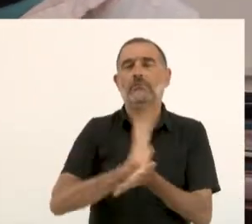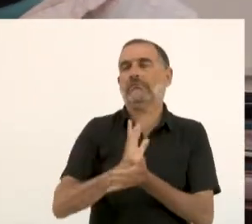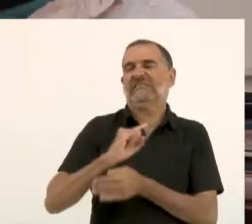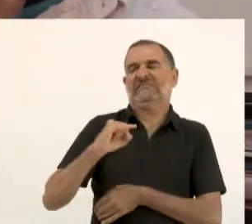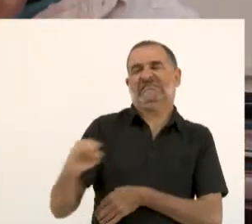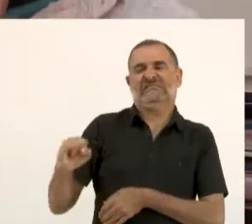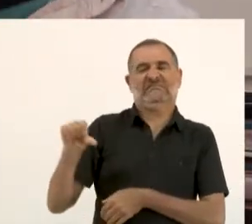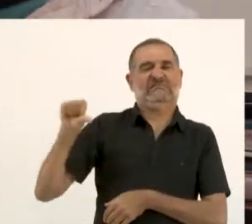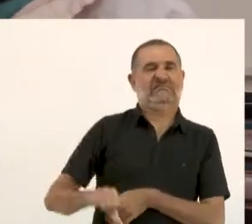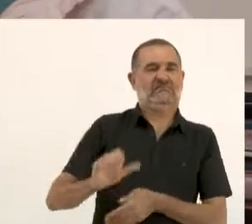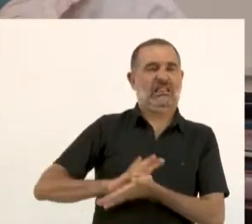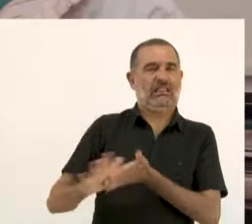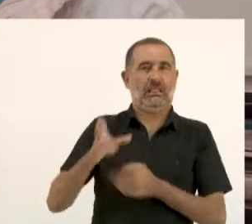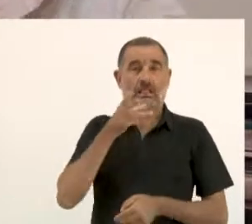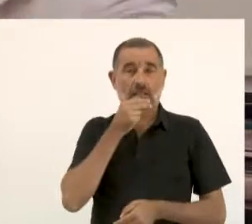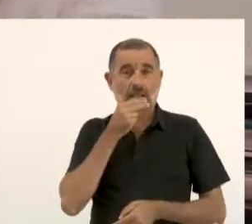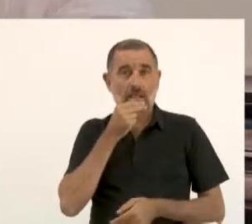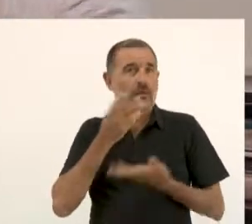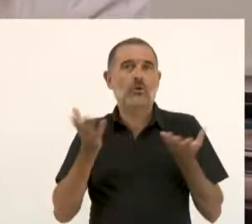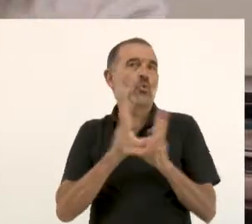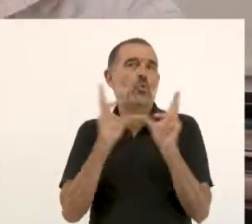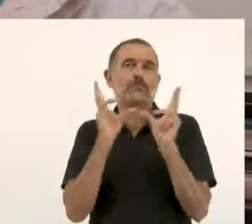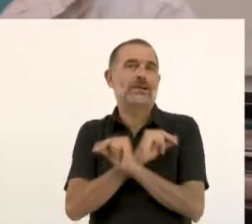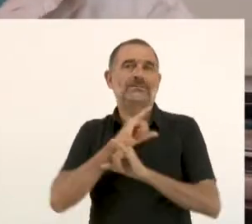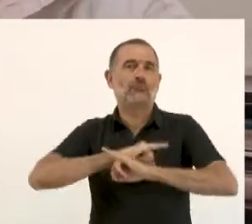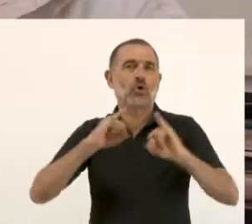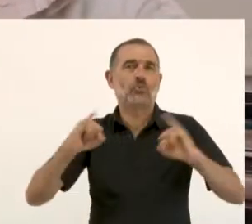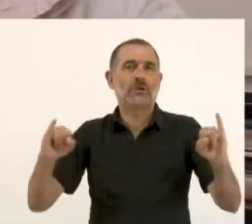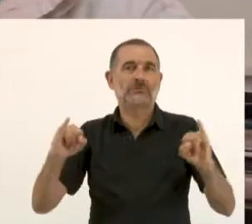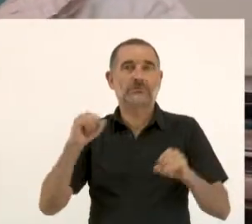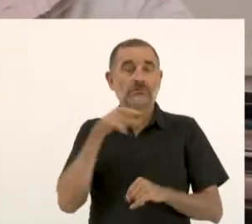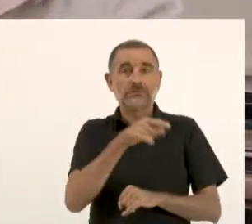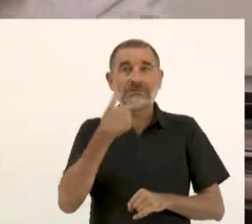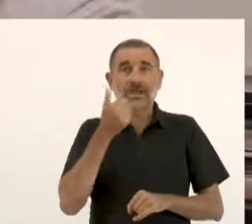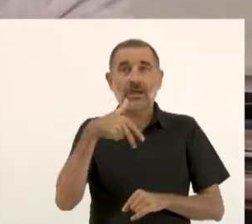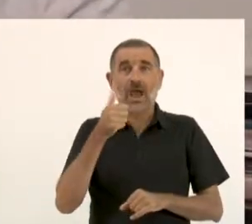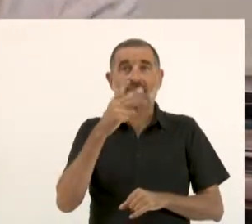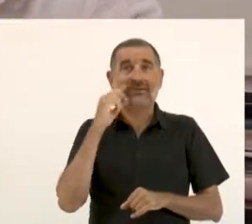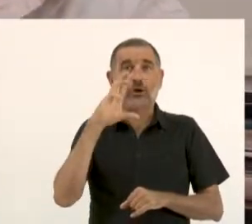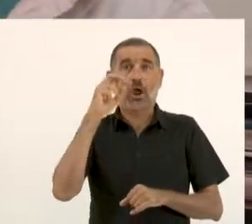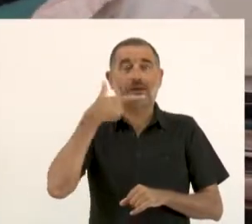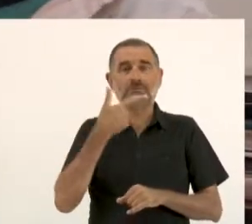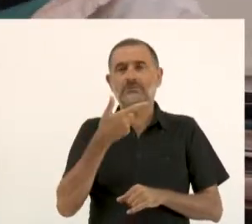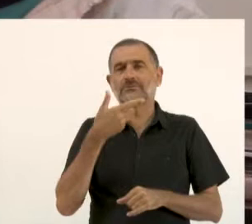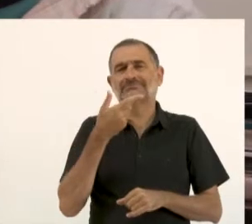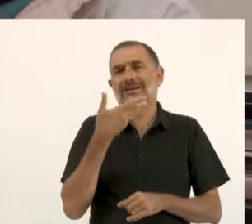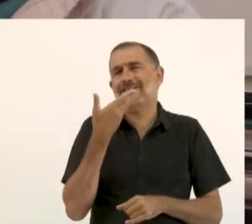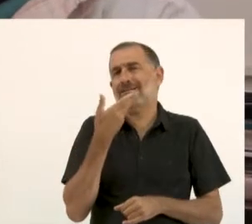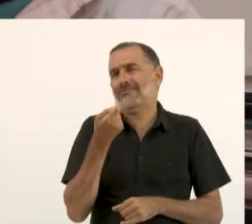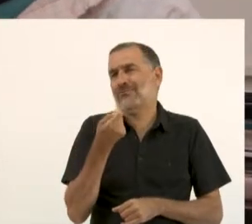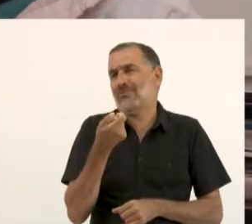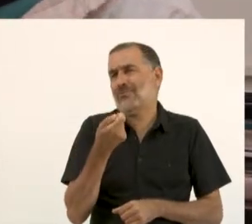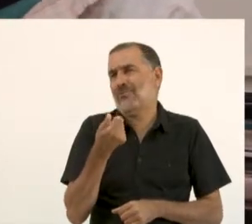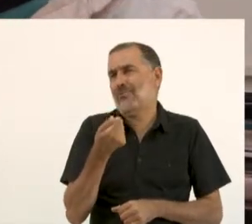el Comechingón como que alguien bajo, como que alguien que esto, que el otro. El San Avirón casi no se habla dentro de la historia de